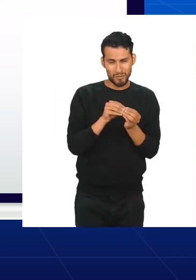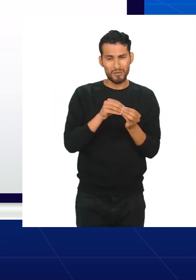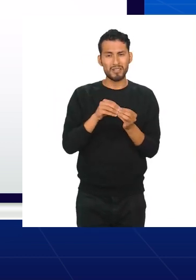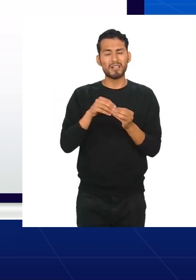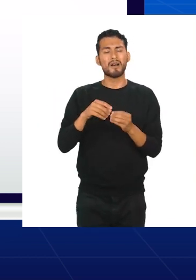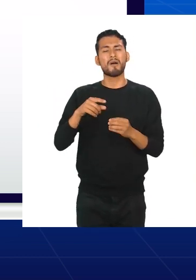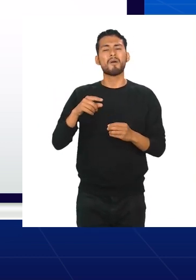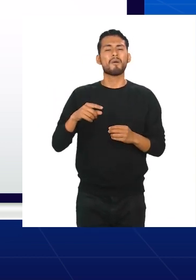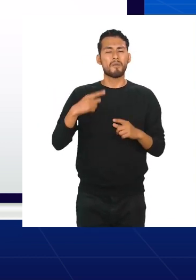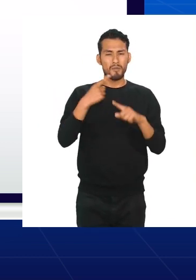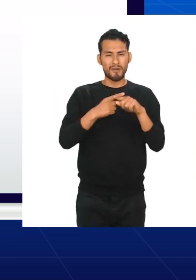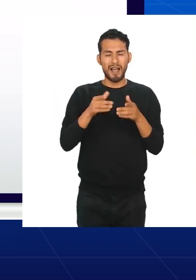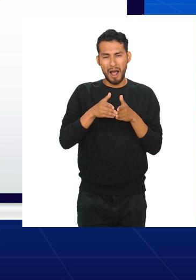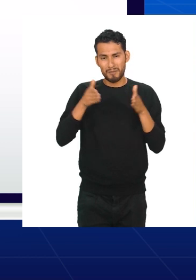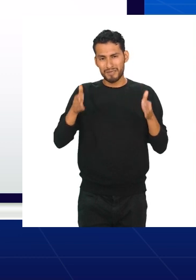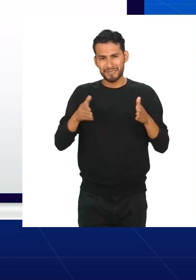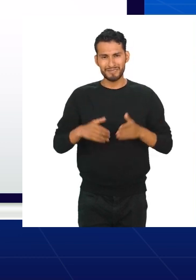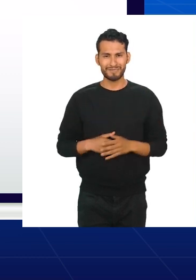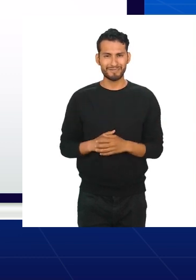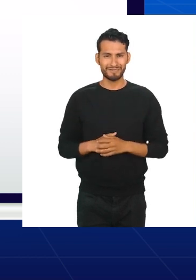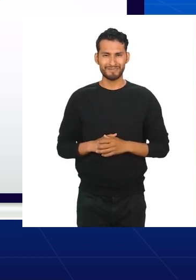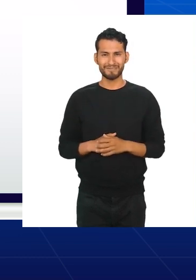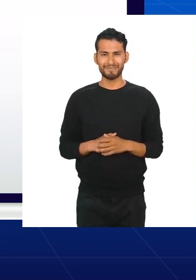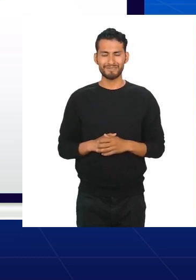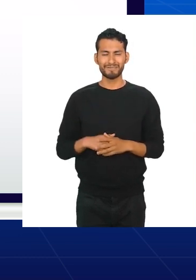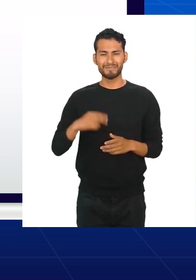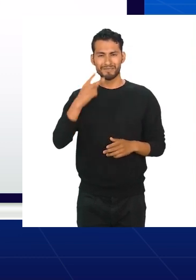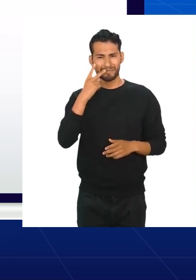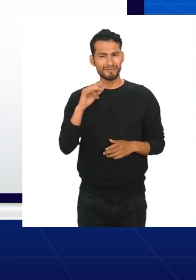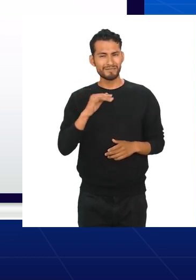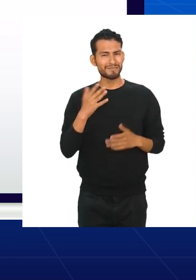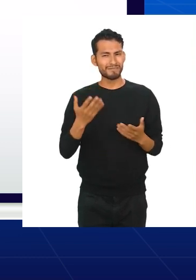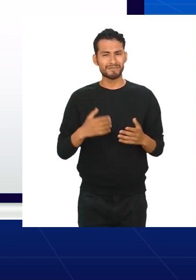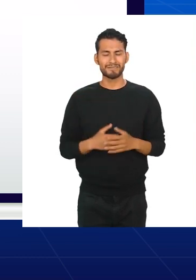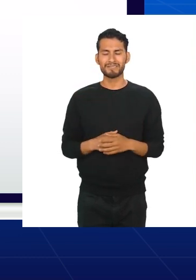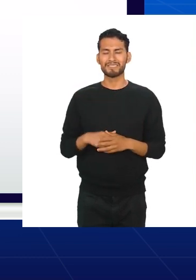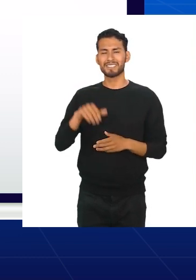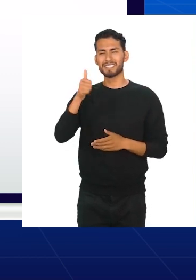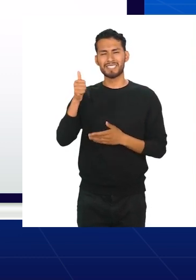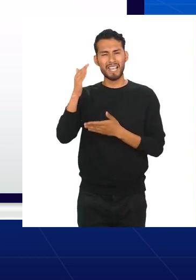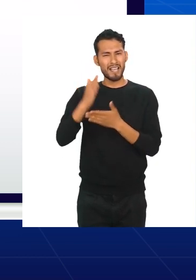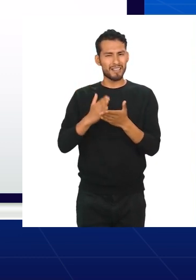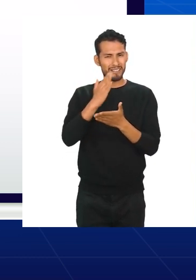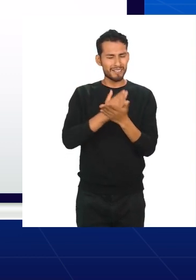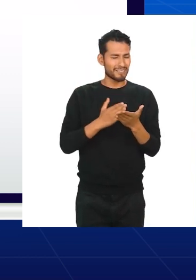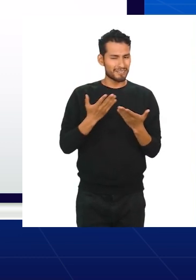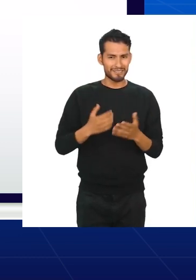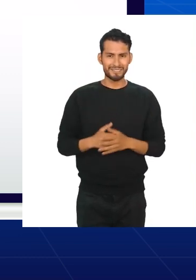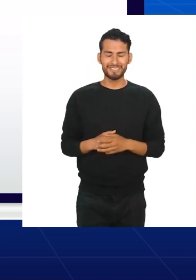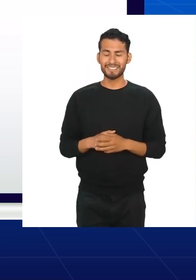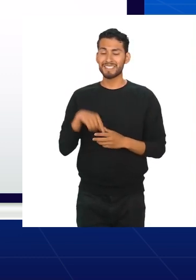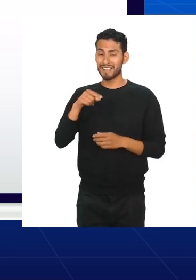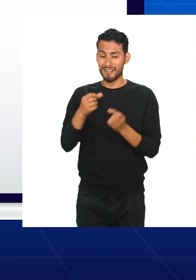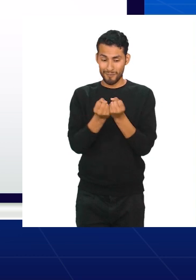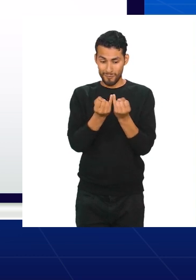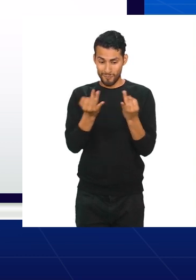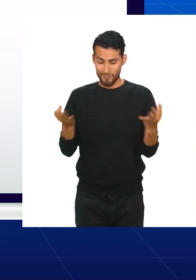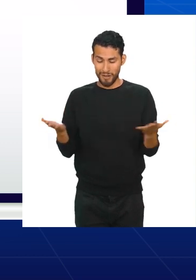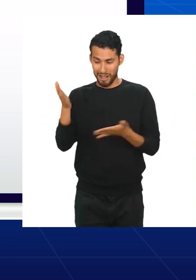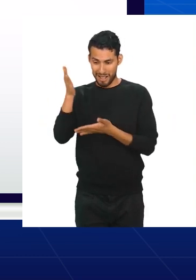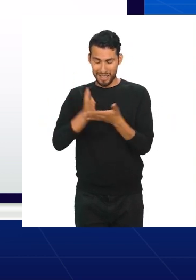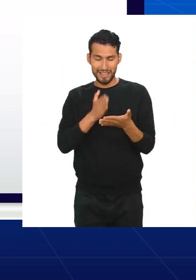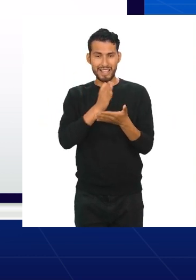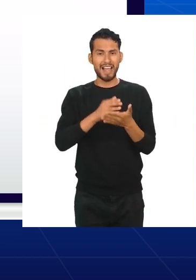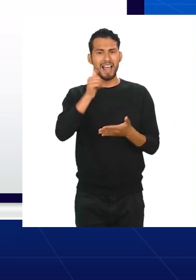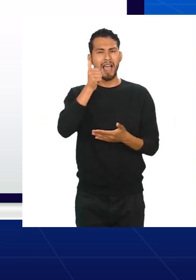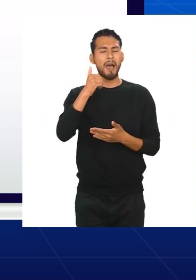absoluta de la clase por amplitud. Vimos también a los deciles. Dividen la distribución de datos